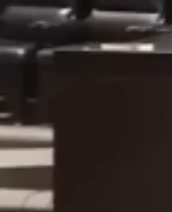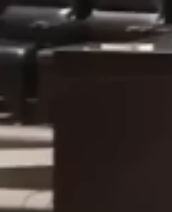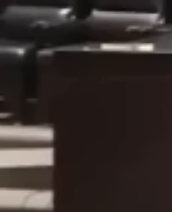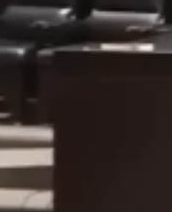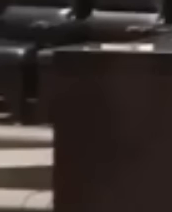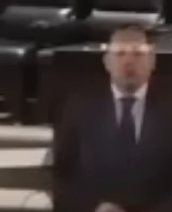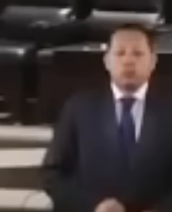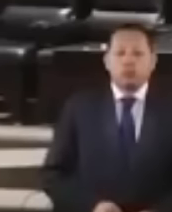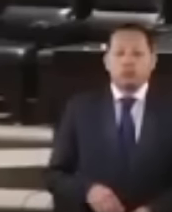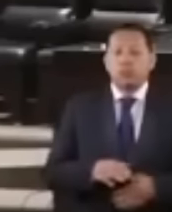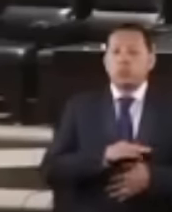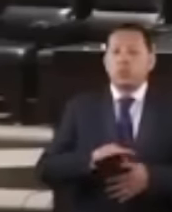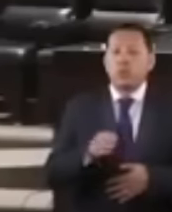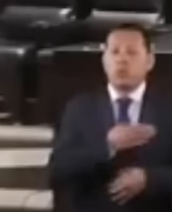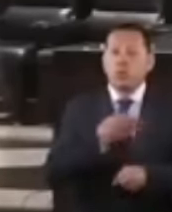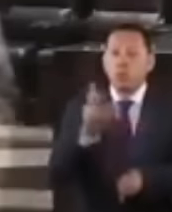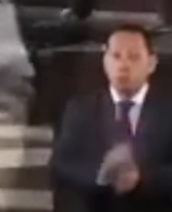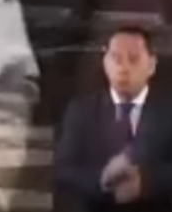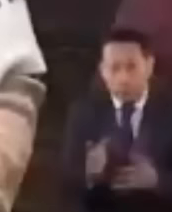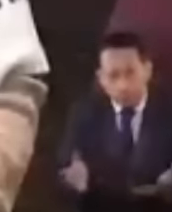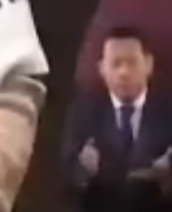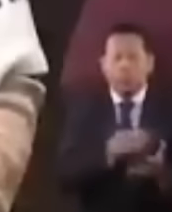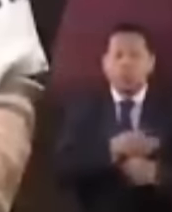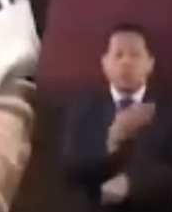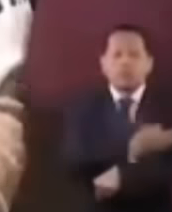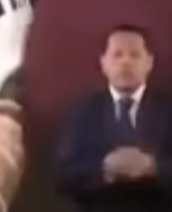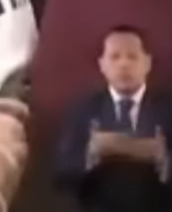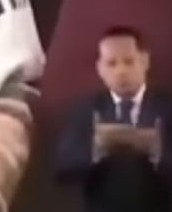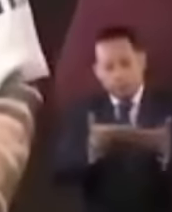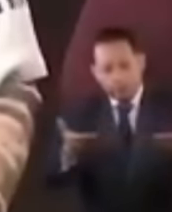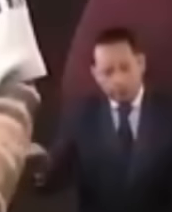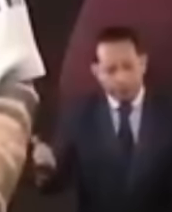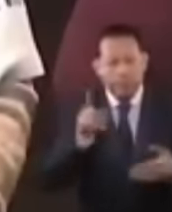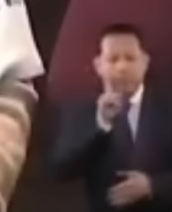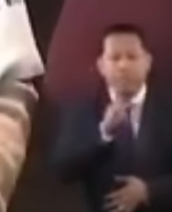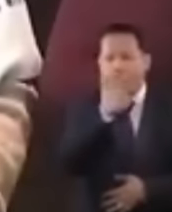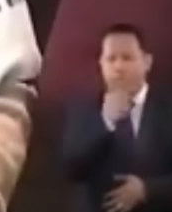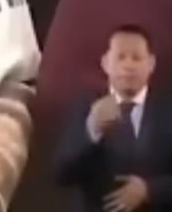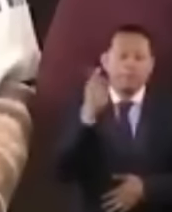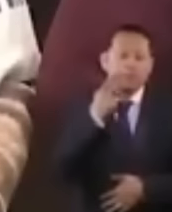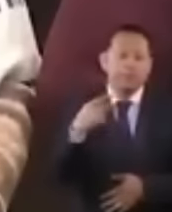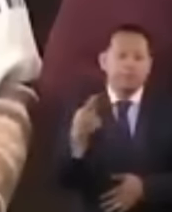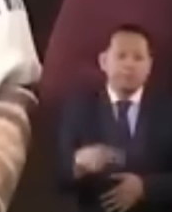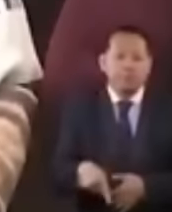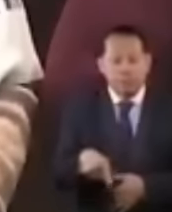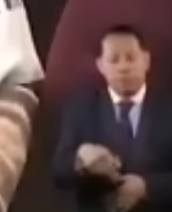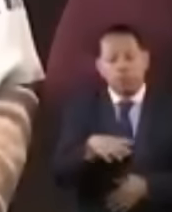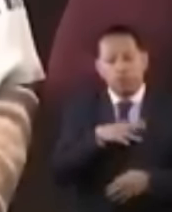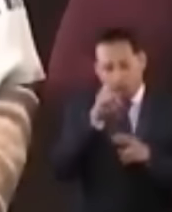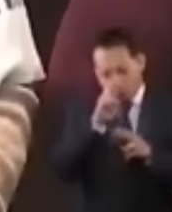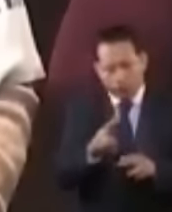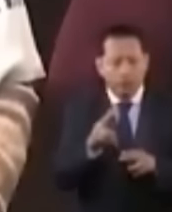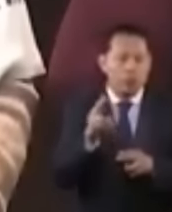Adelante, diputada. Buenos días, buenas tardes, estimados y estimadas diputadas de este honorable Congreso de la